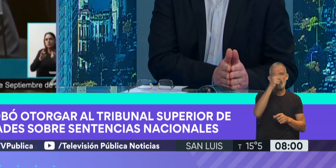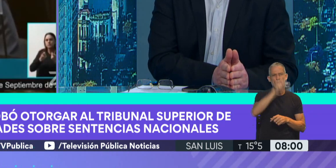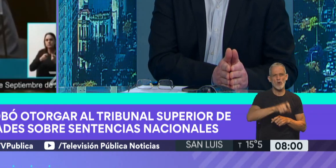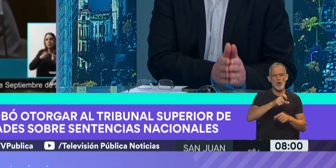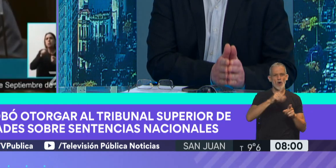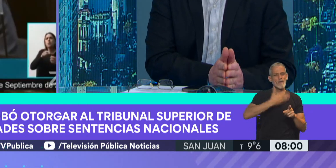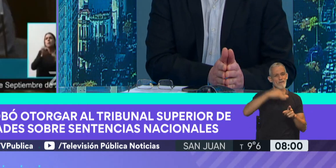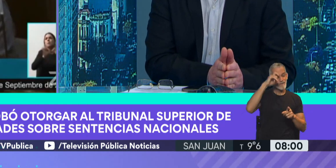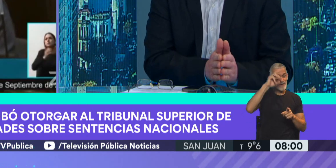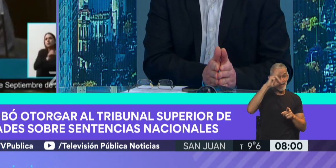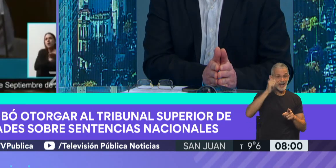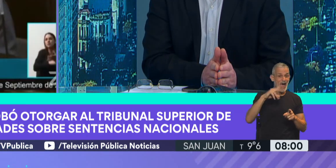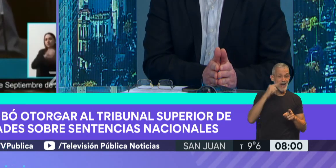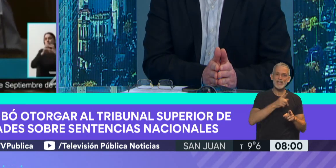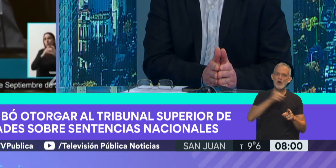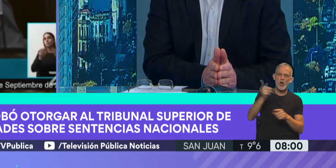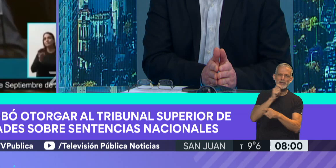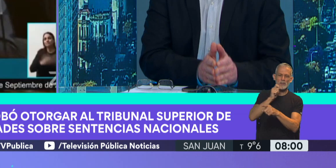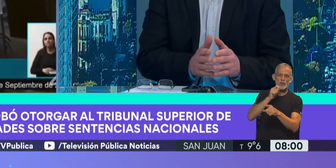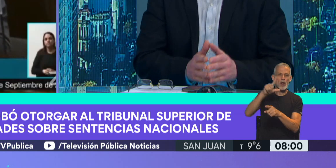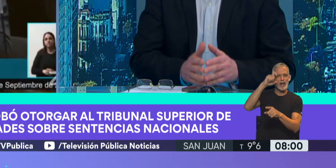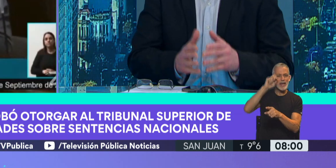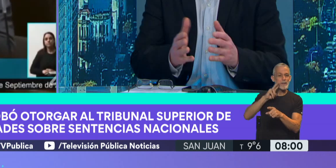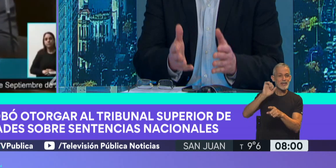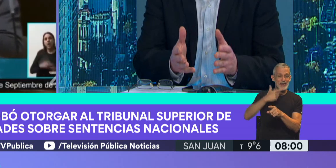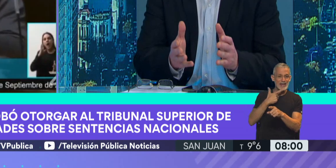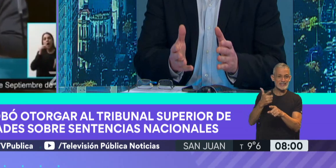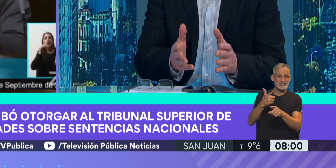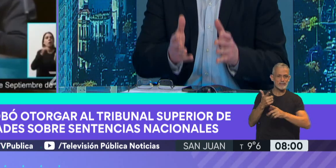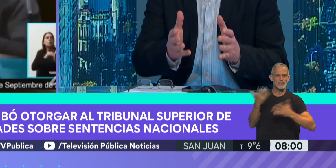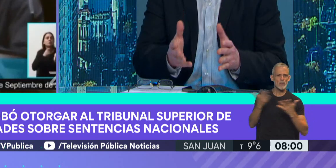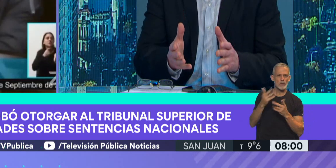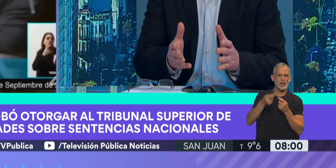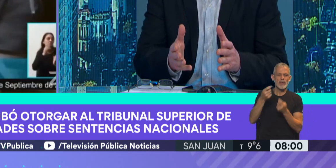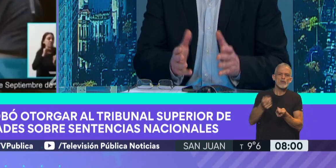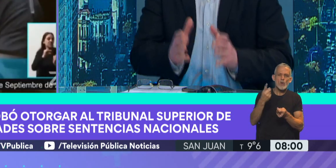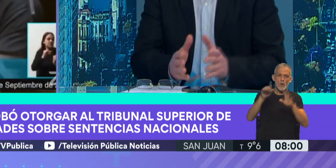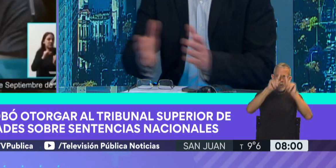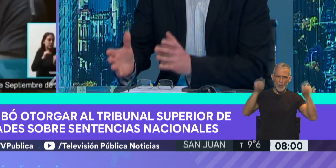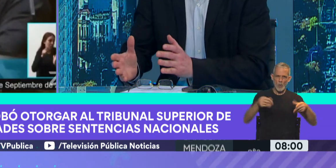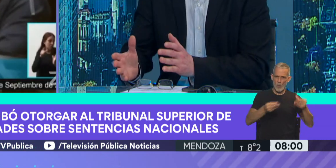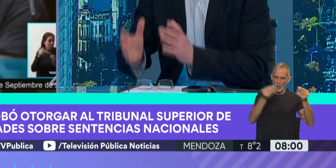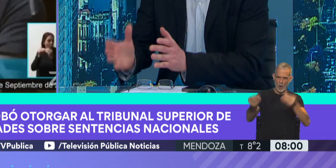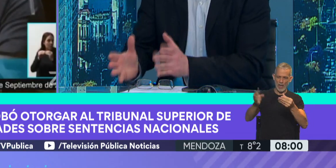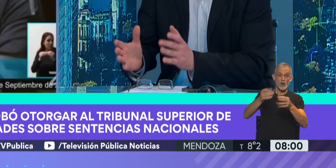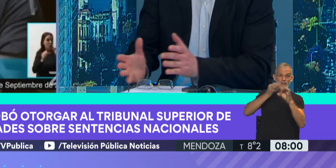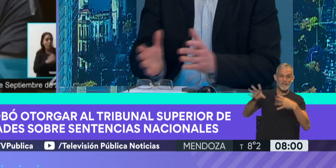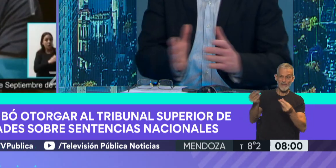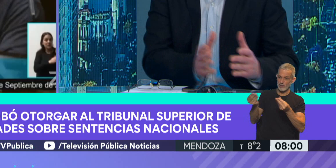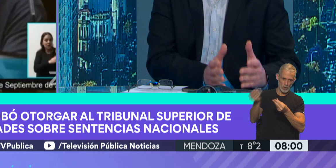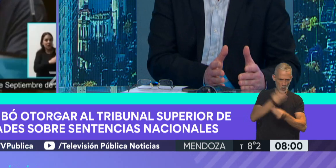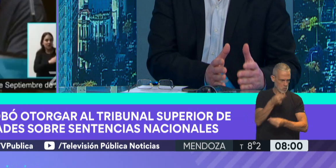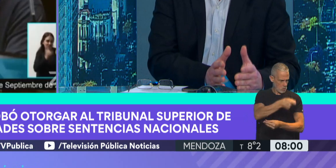León Ferrari contra el periodista Gabriel Levinas porque le entregó unos cuadros, los vendió y nunca hubo